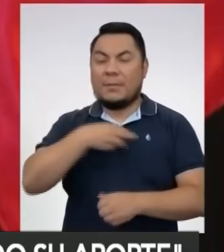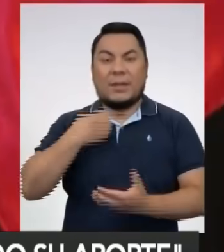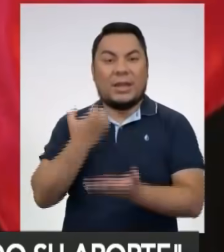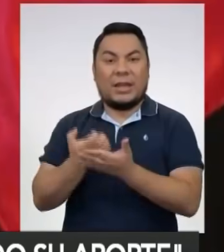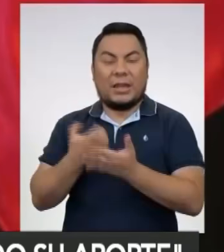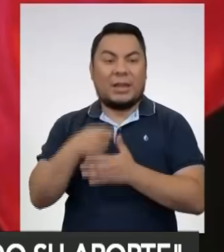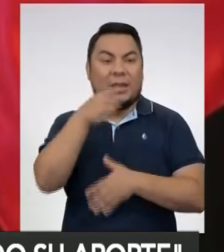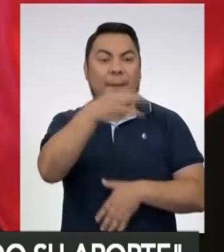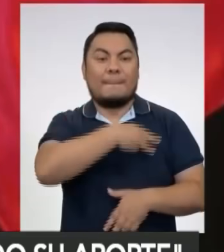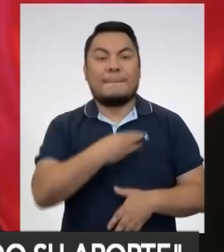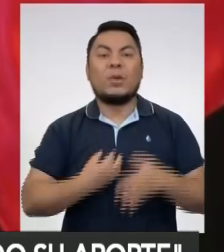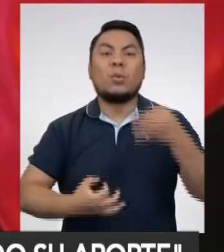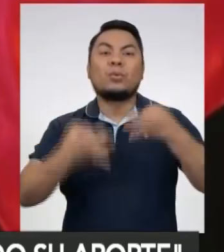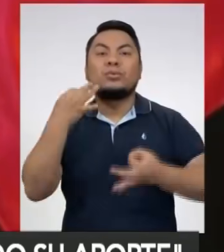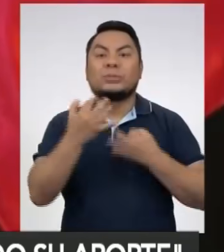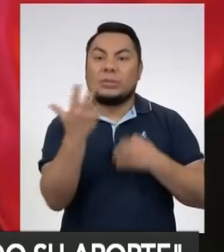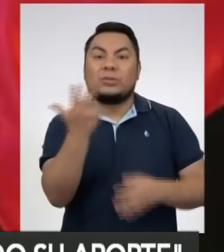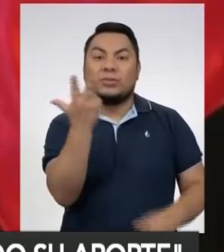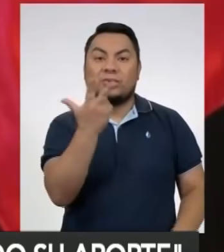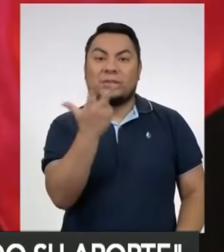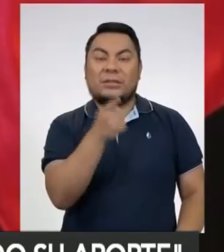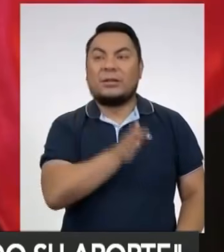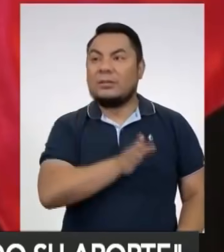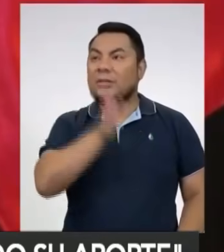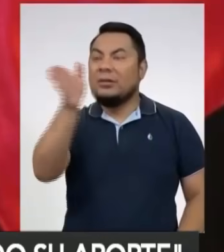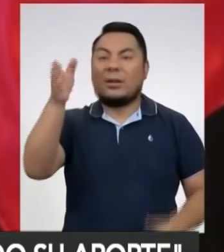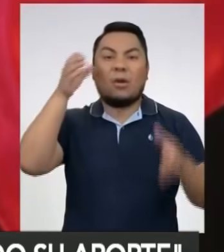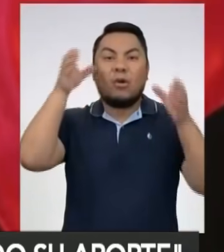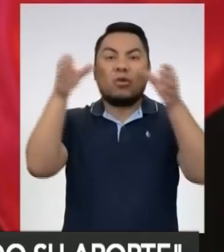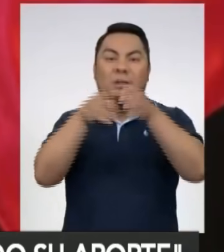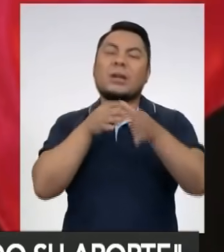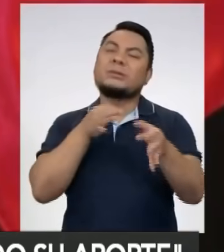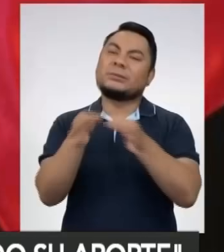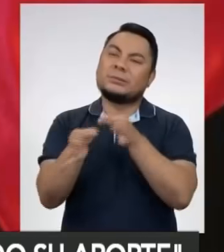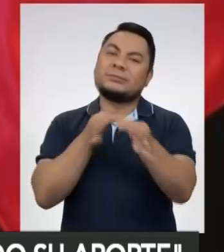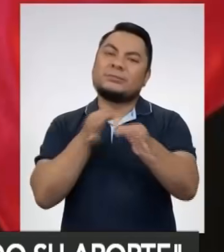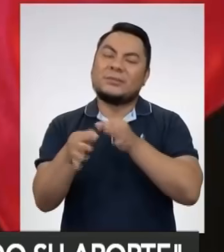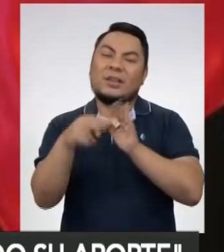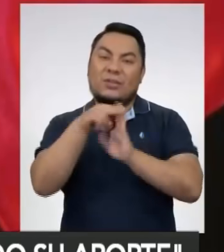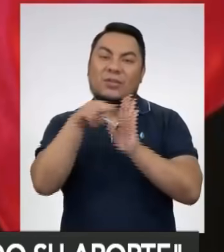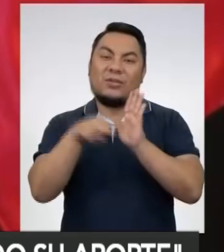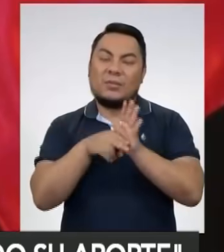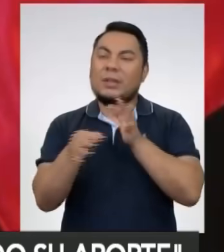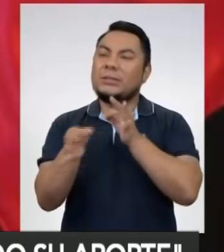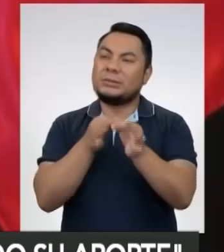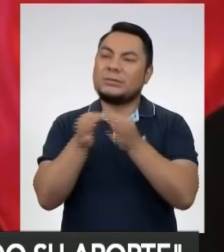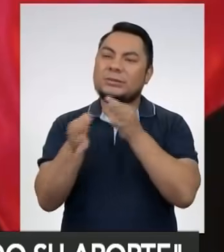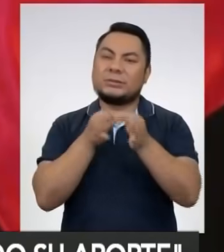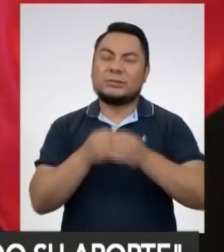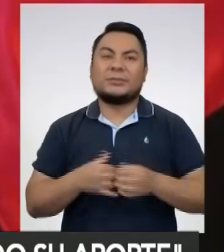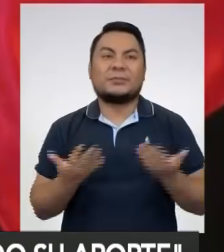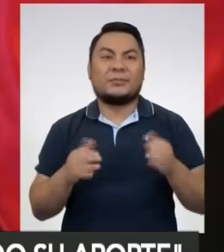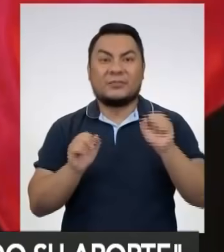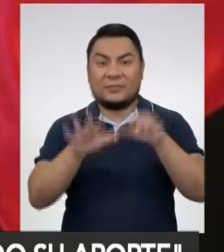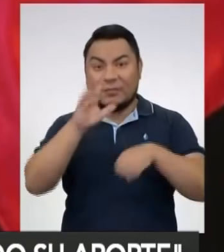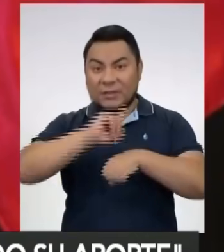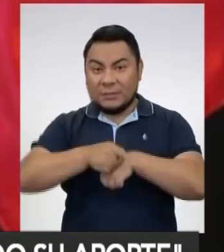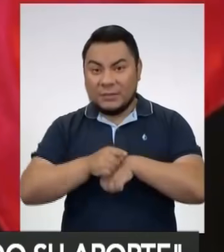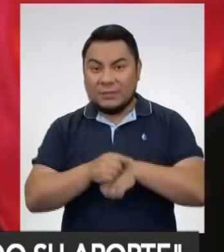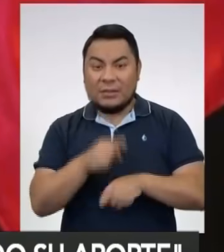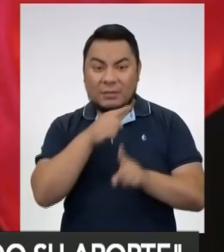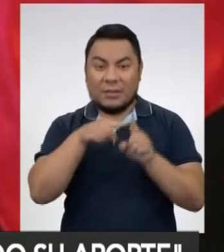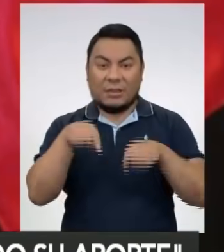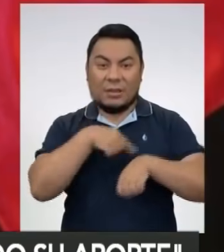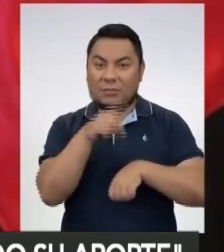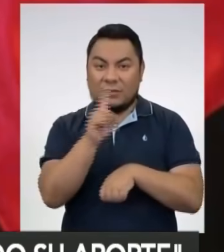ministro de Justicia, estuvieron en el Congreso de la República sustentando esta norma. y no han estado ni 15 minutos, ni media